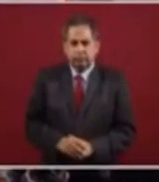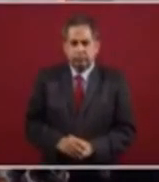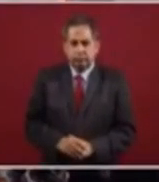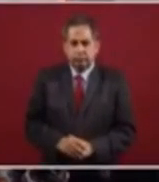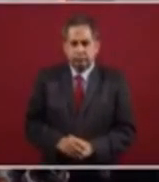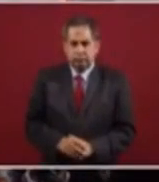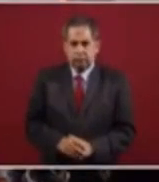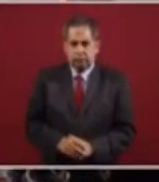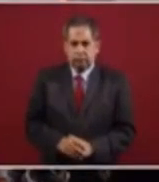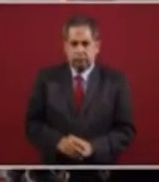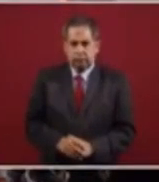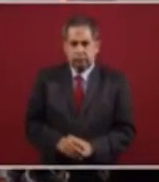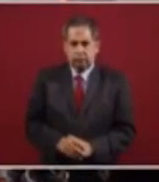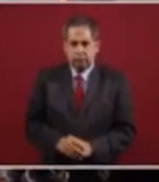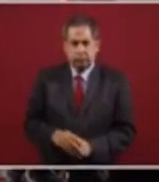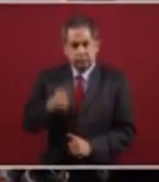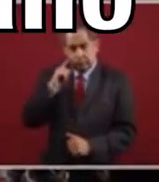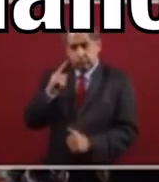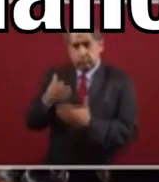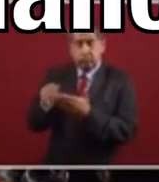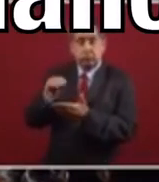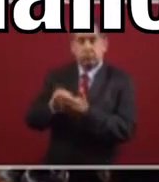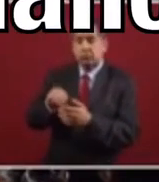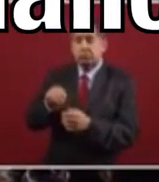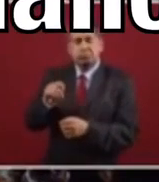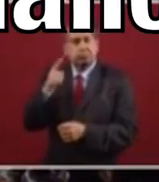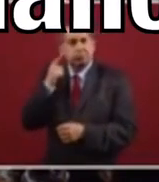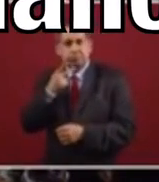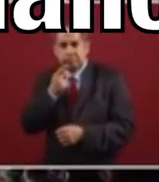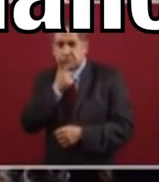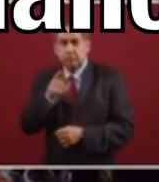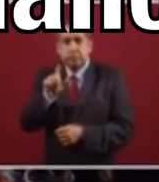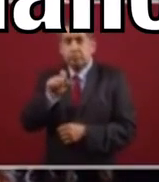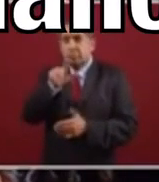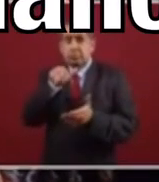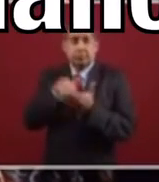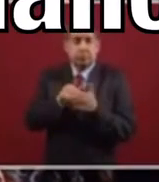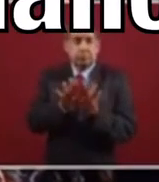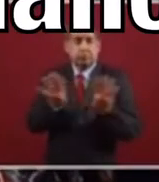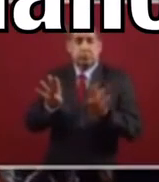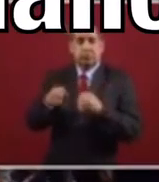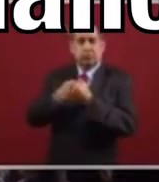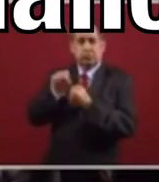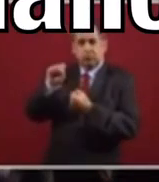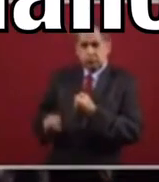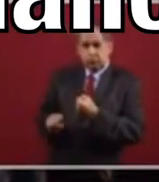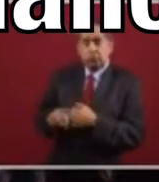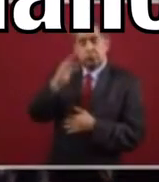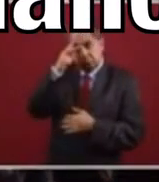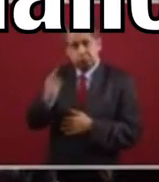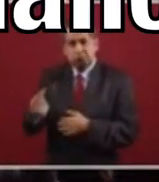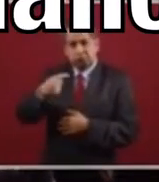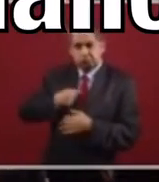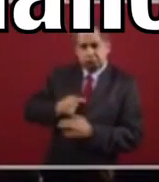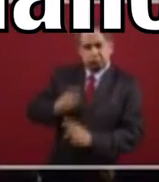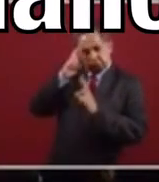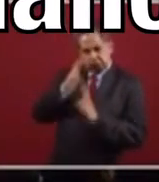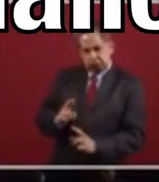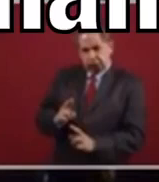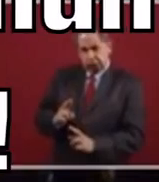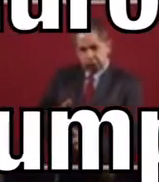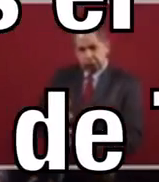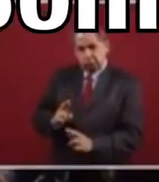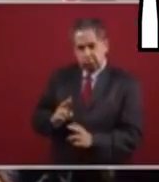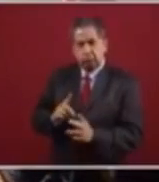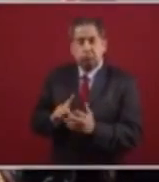y poner ahora 27 mil tropas en nuestras fronteras méxico nos ha estado mostrando un gran respeto y